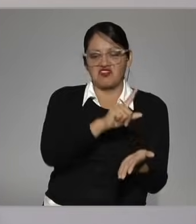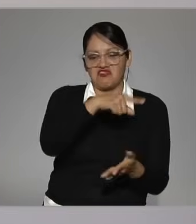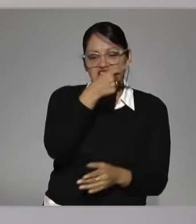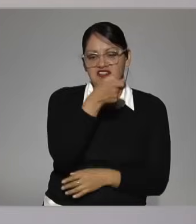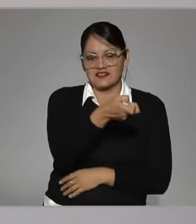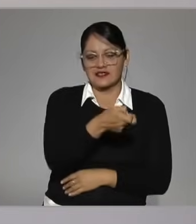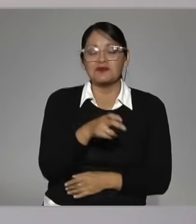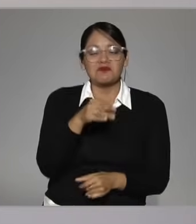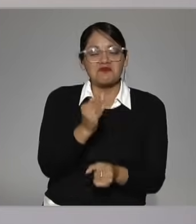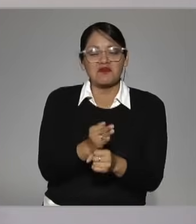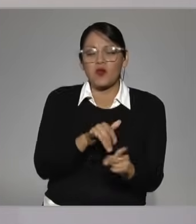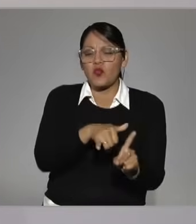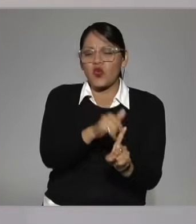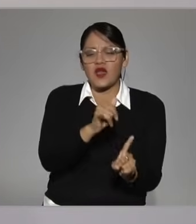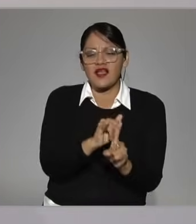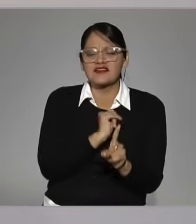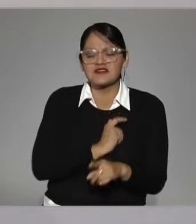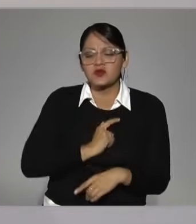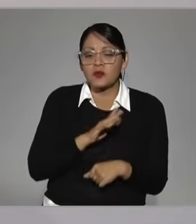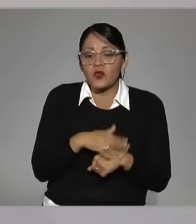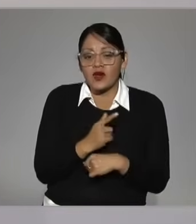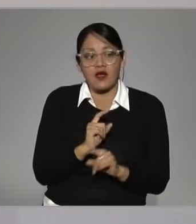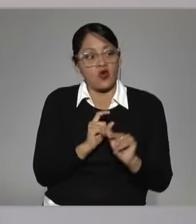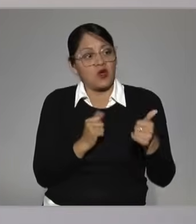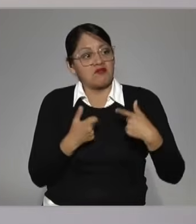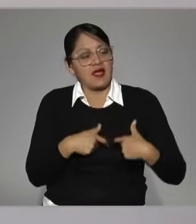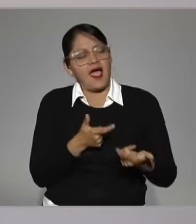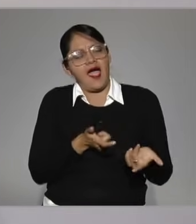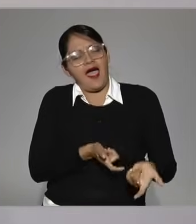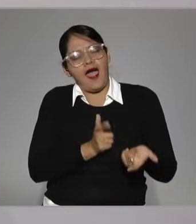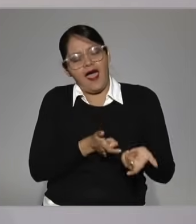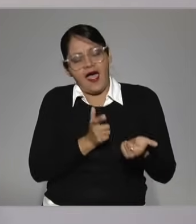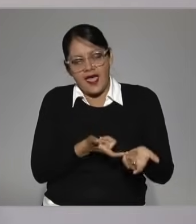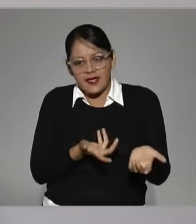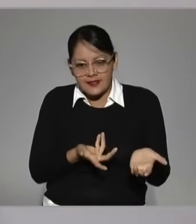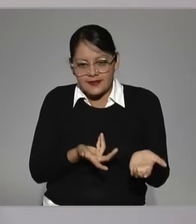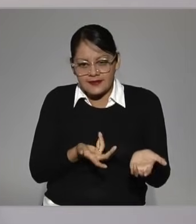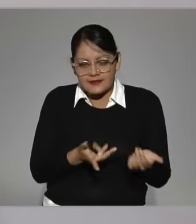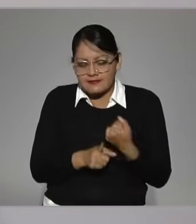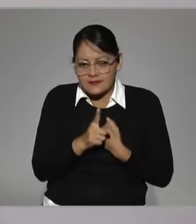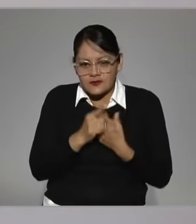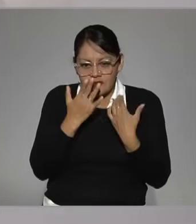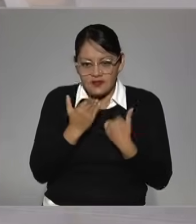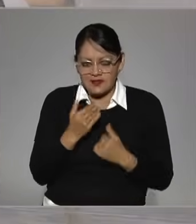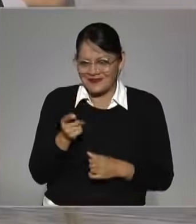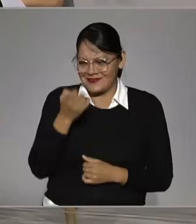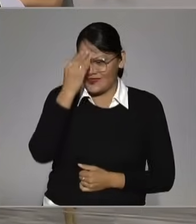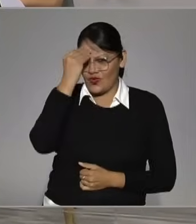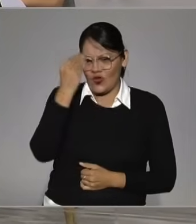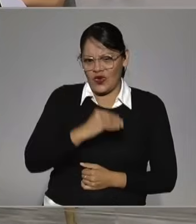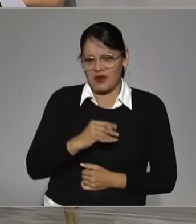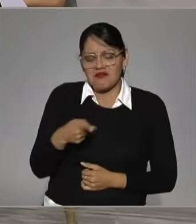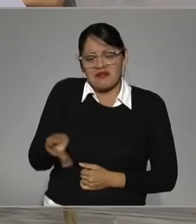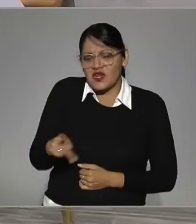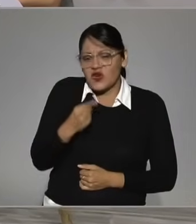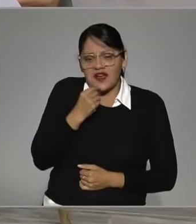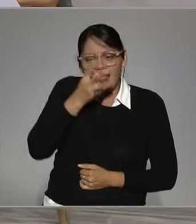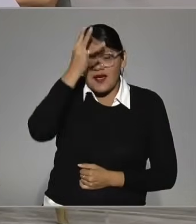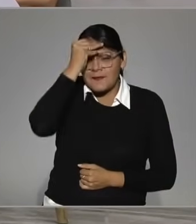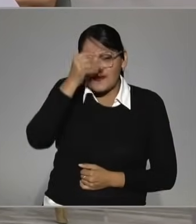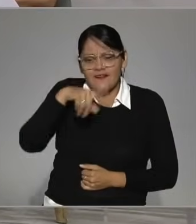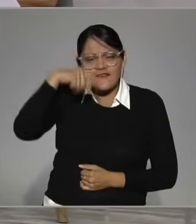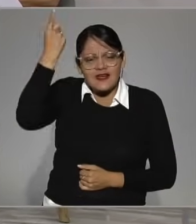bullying por eso es agradable. Porque te permite reírte de la otra persona sin ningún problema. Y dices, no, qué terrible. Pero es lo que fácilmente aprenden porque